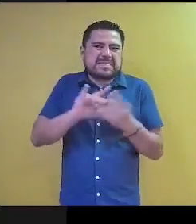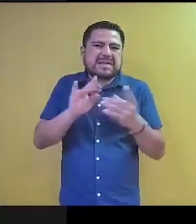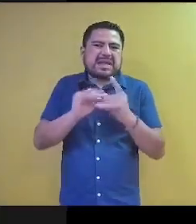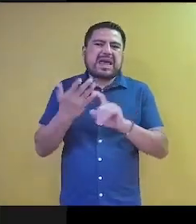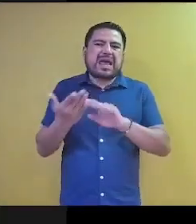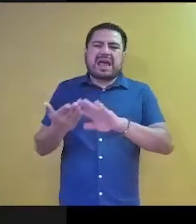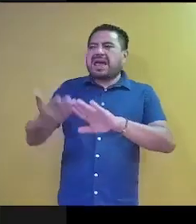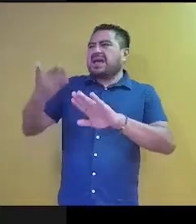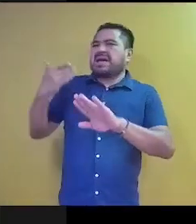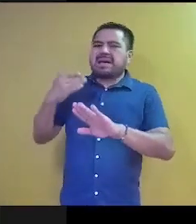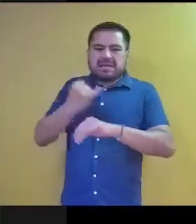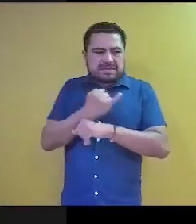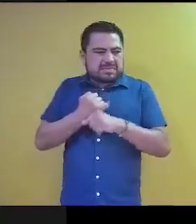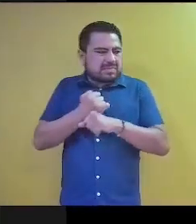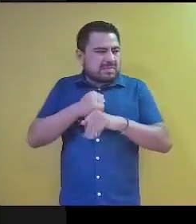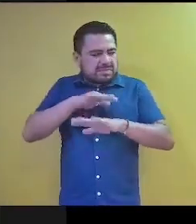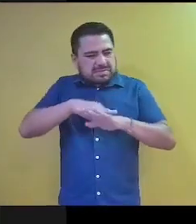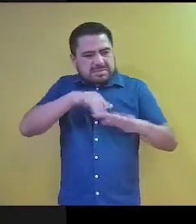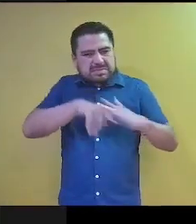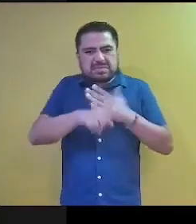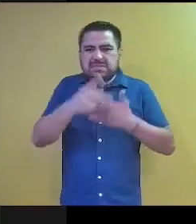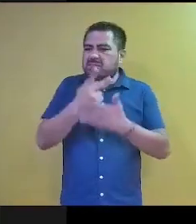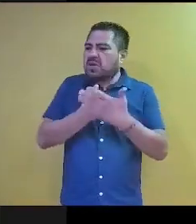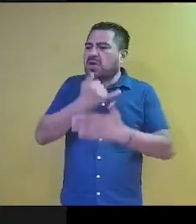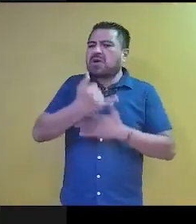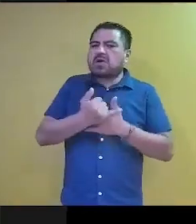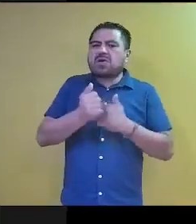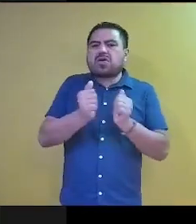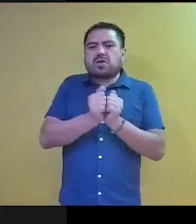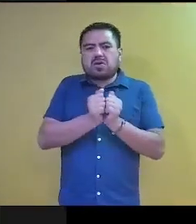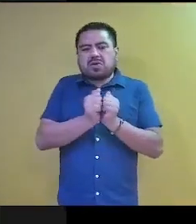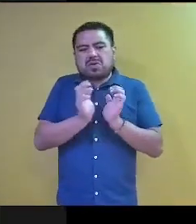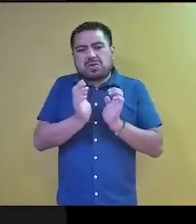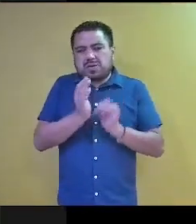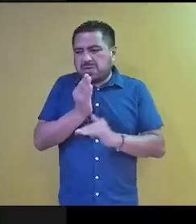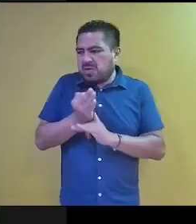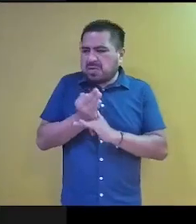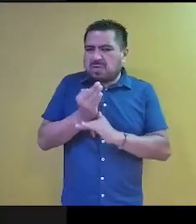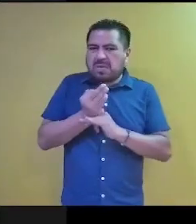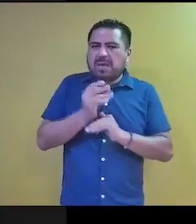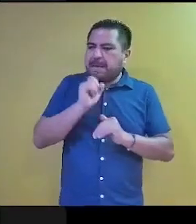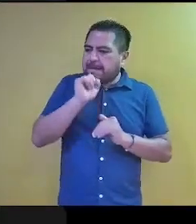el proyecto analiza en este caso,